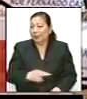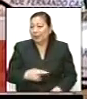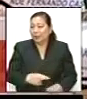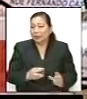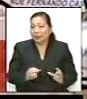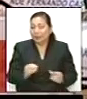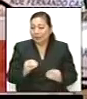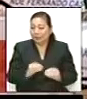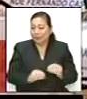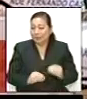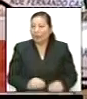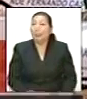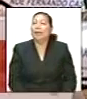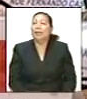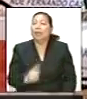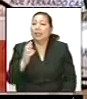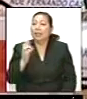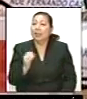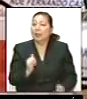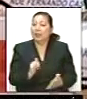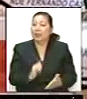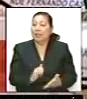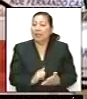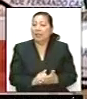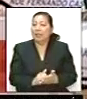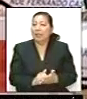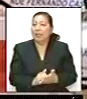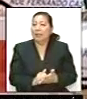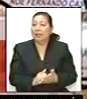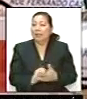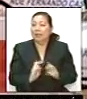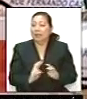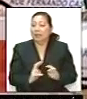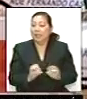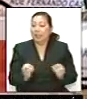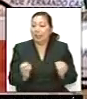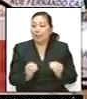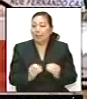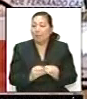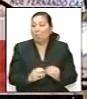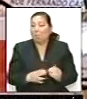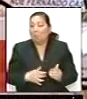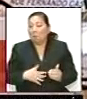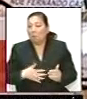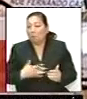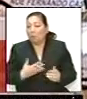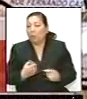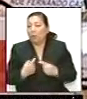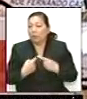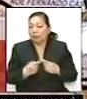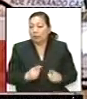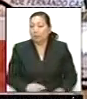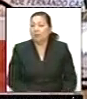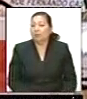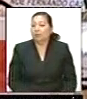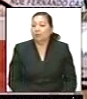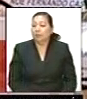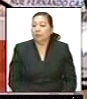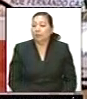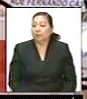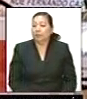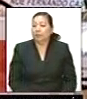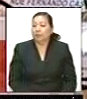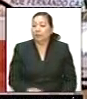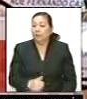desarrollo de infraestructura que creo que a través de la Alianza Pacífico se pueden solventar y pueden darnos ese